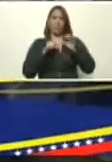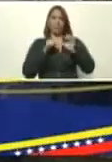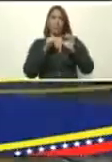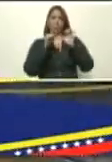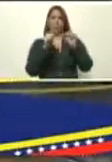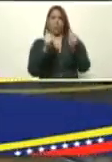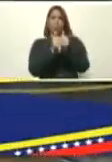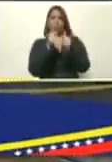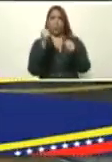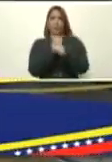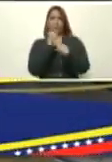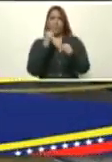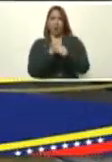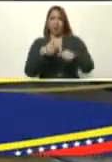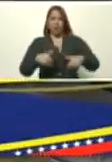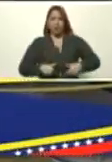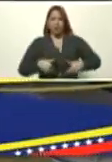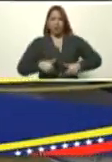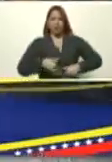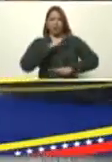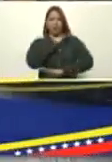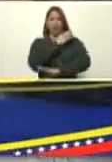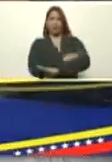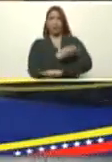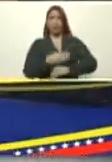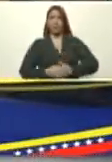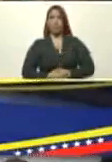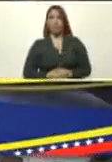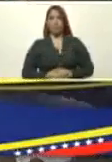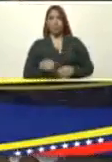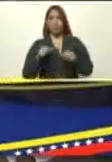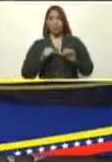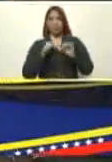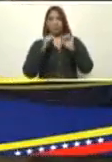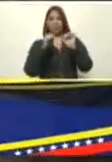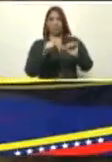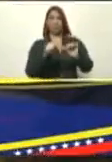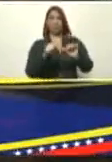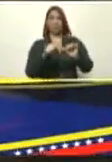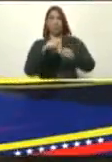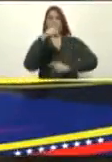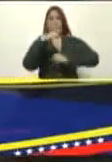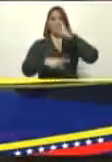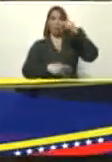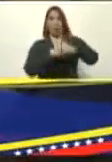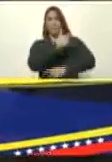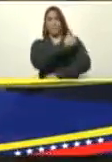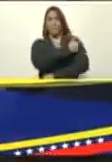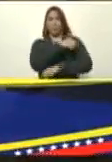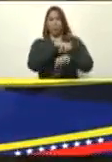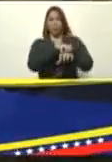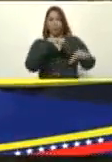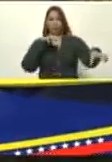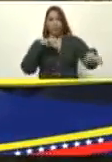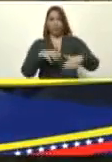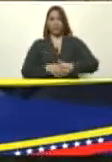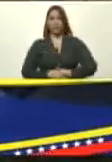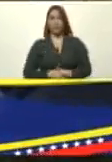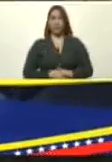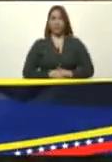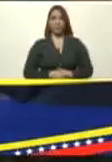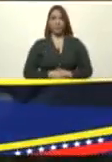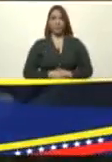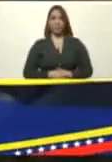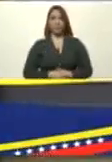ese trabajo arduo para seguir en este plan de vacunación masiva, mi comandante en jefe.